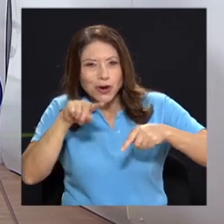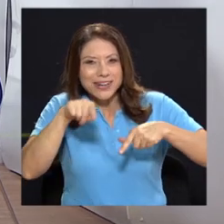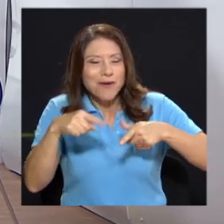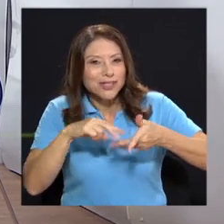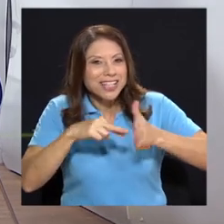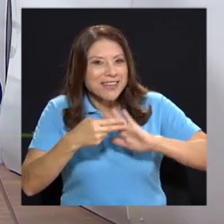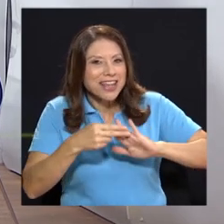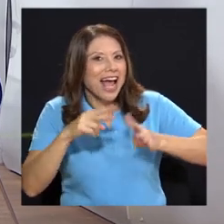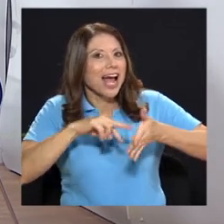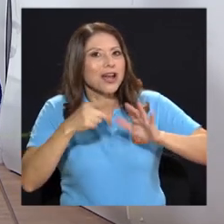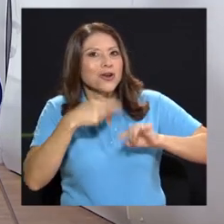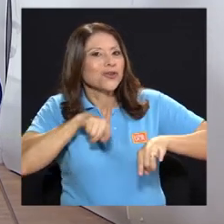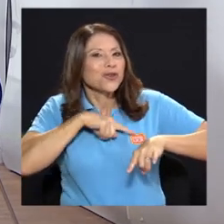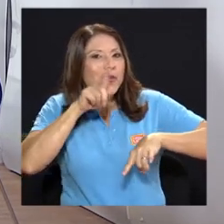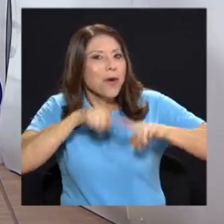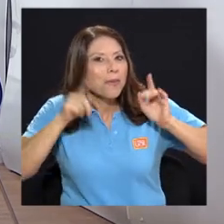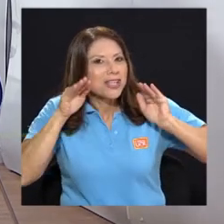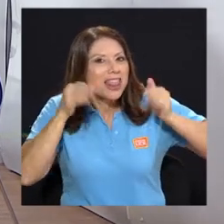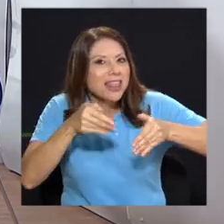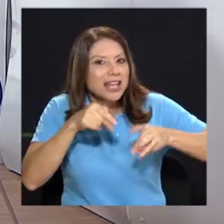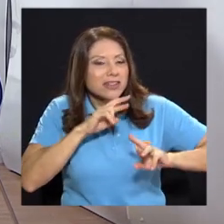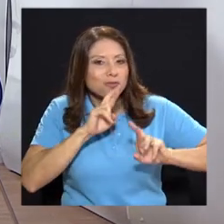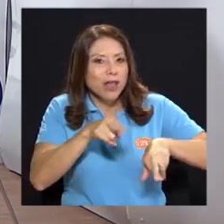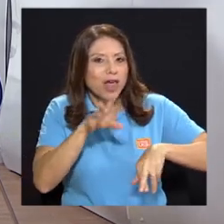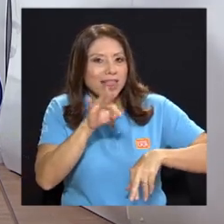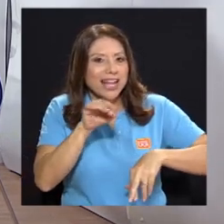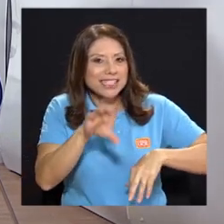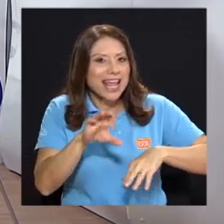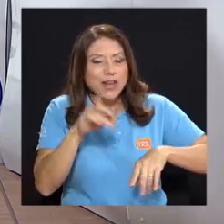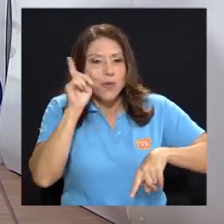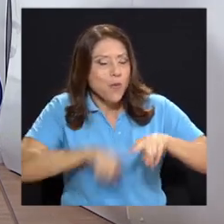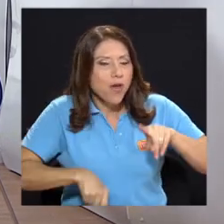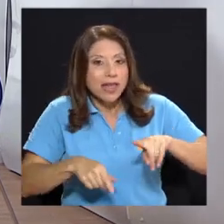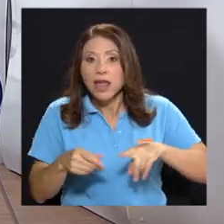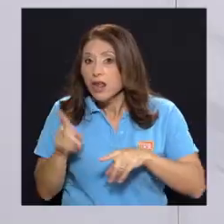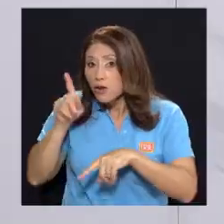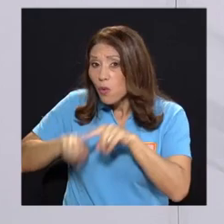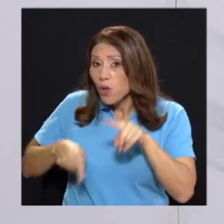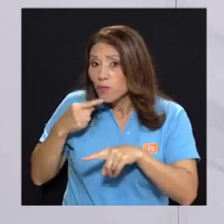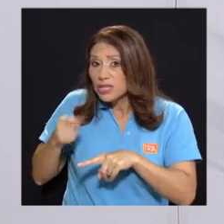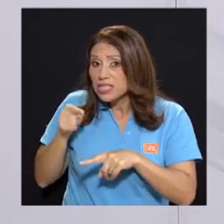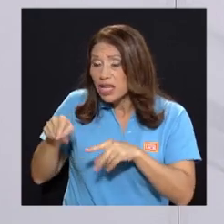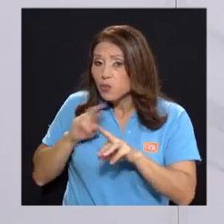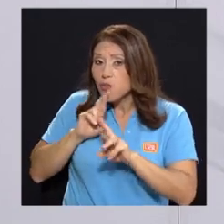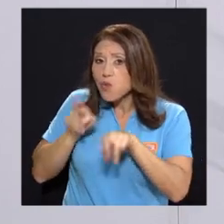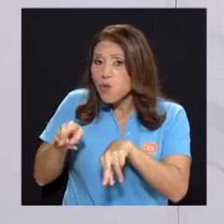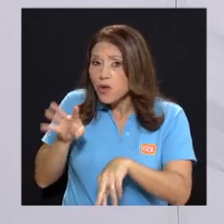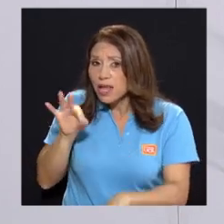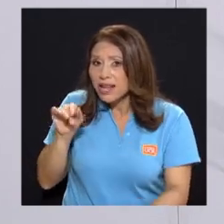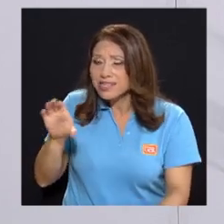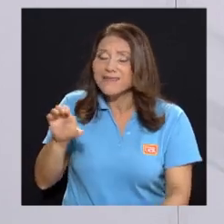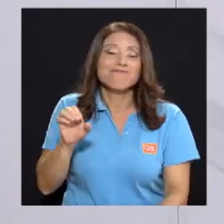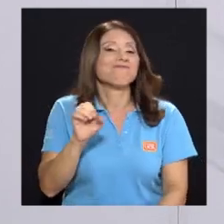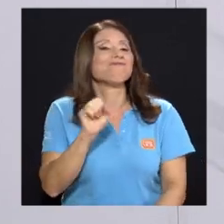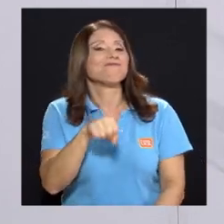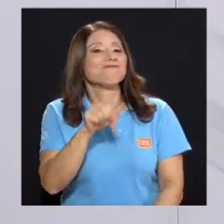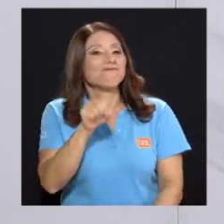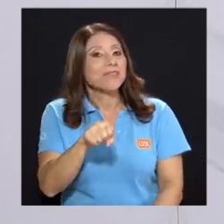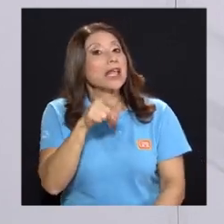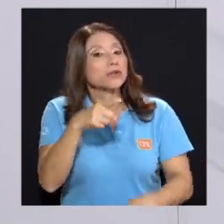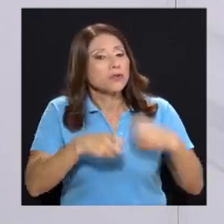bueno ya no podemos decidir esos productos el tlc en ninguno efectivamente y eso es un problema porque viviéramos puedes saber